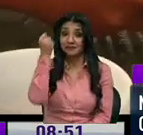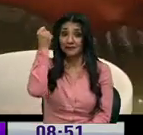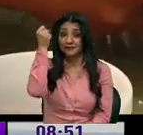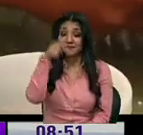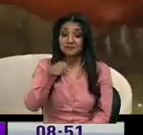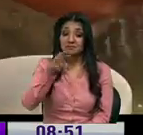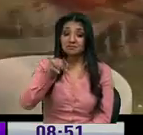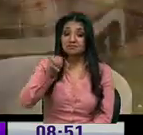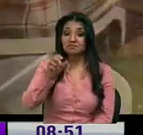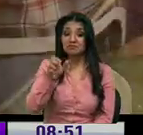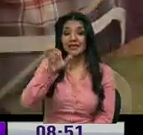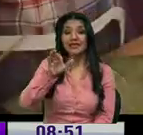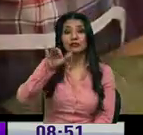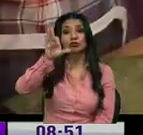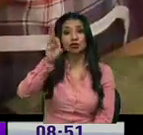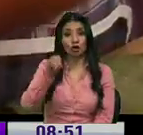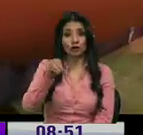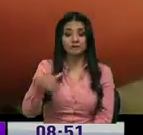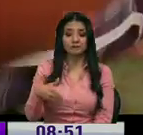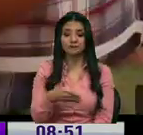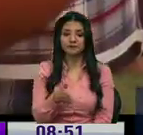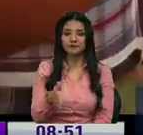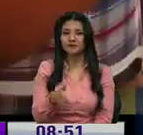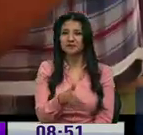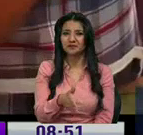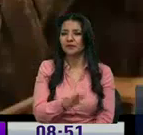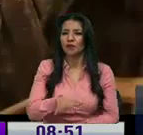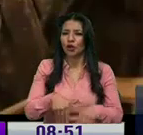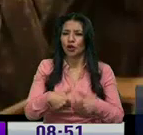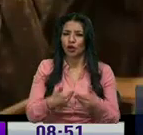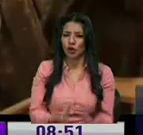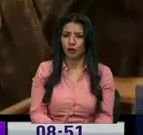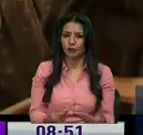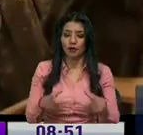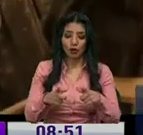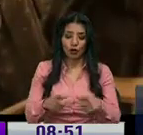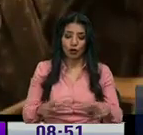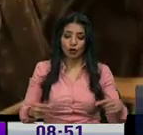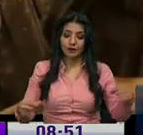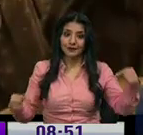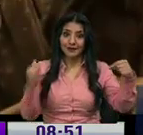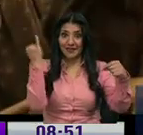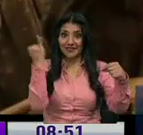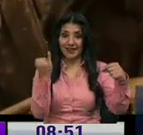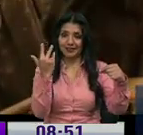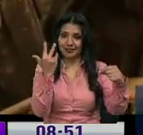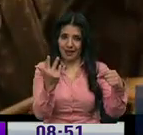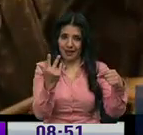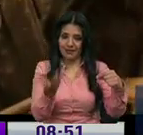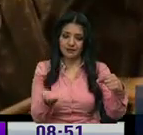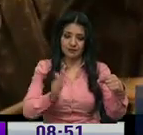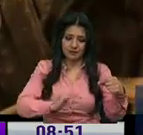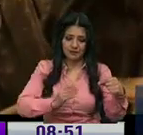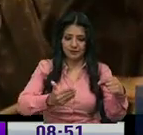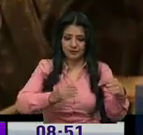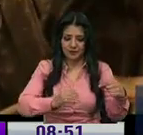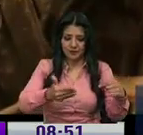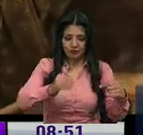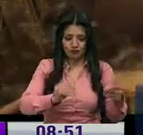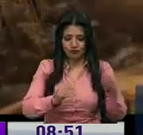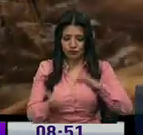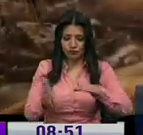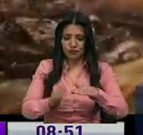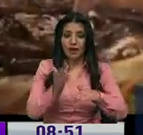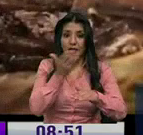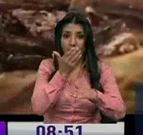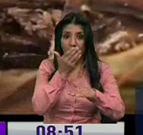maito de pescado lo elaboramos en 3 hojas para que dentro de